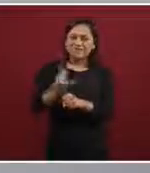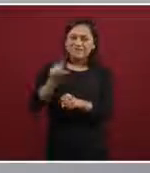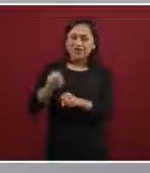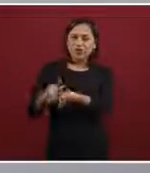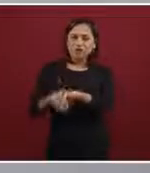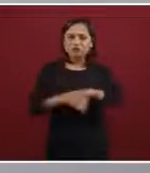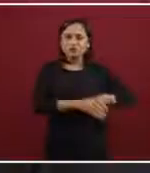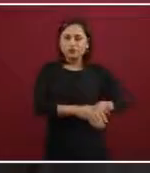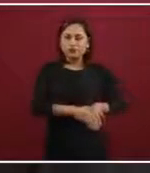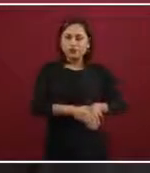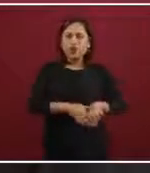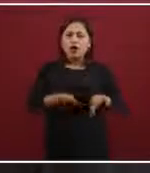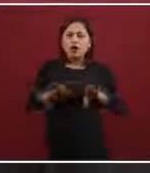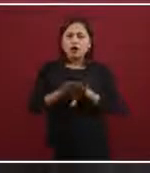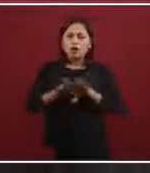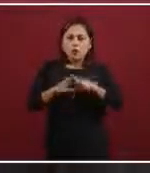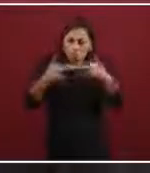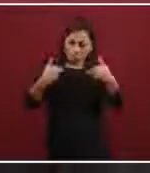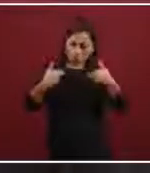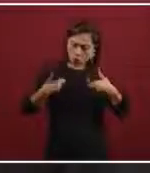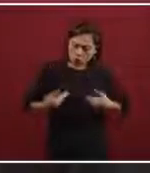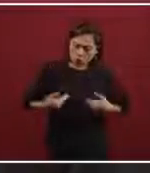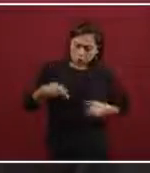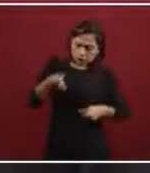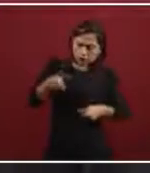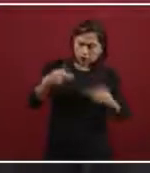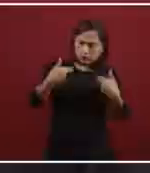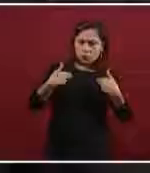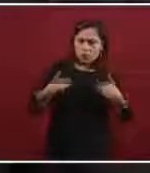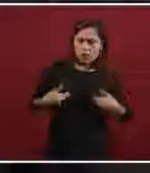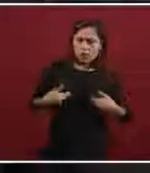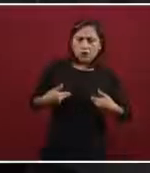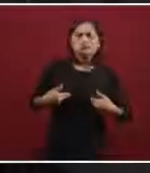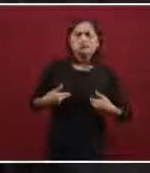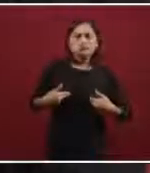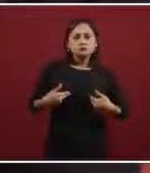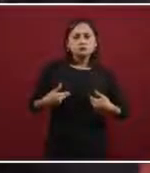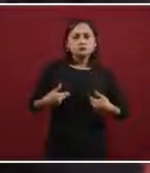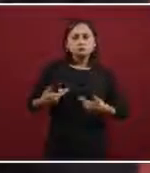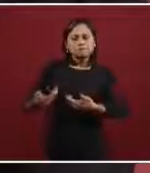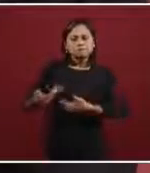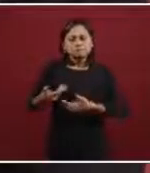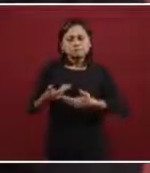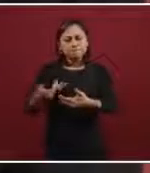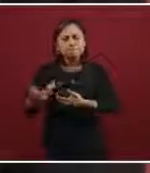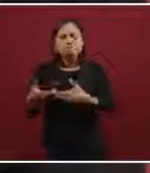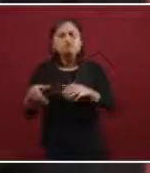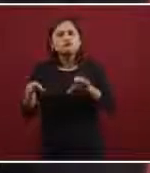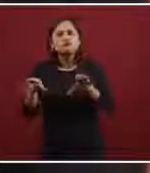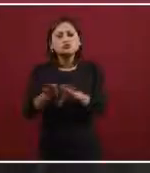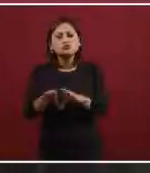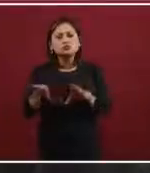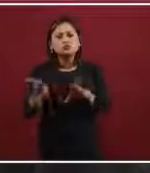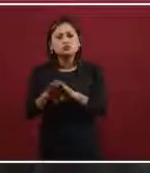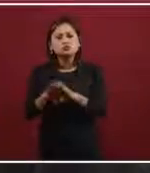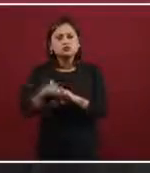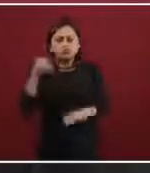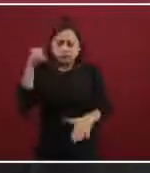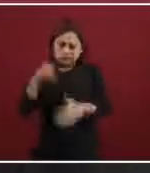de enfrentar el problema de la inseguridad y de la violencia lo que estamos haciendo estamos convencidos es